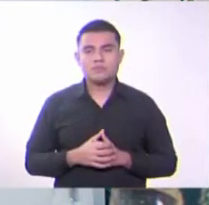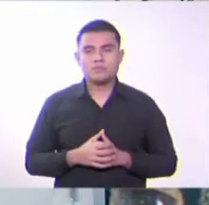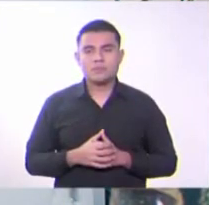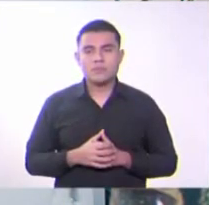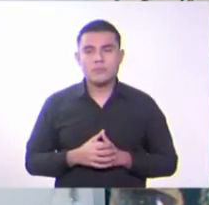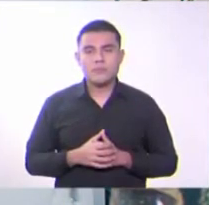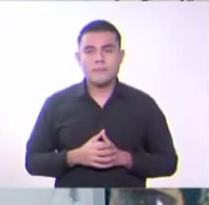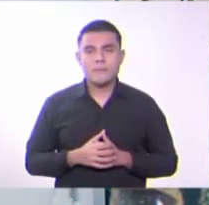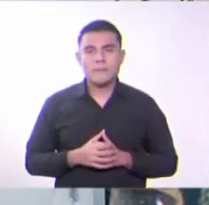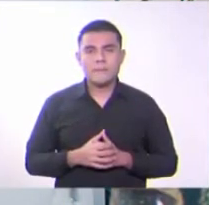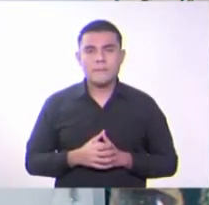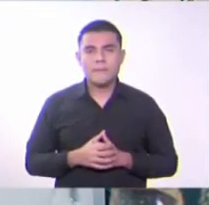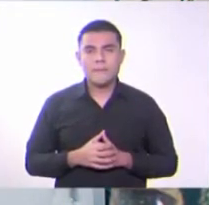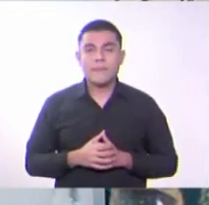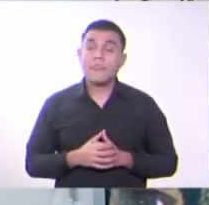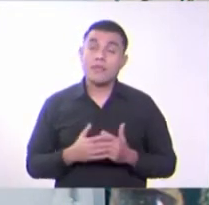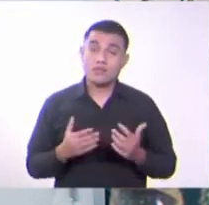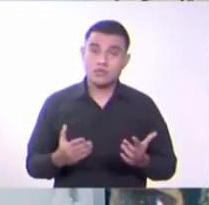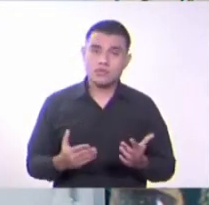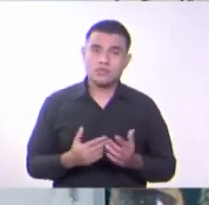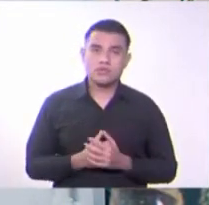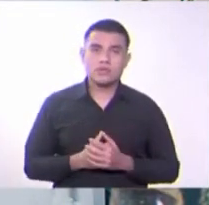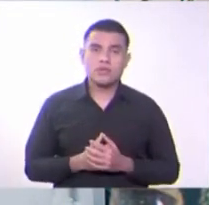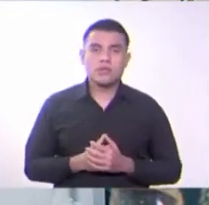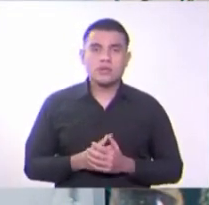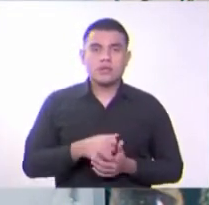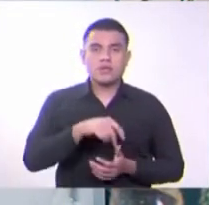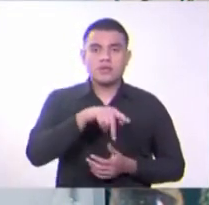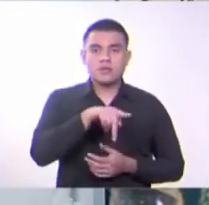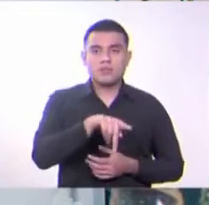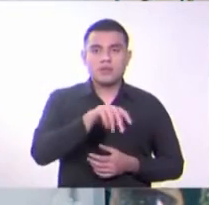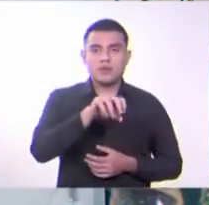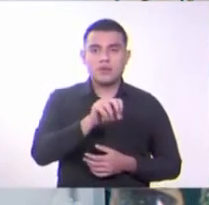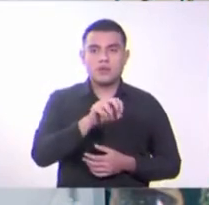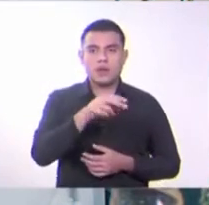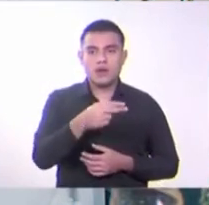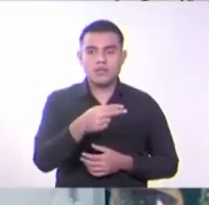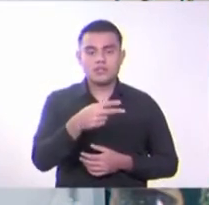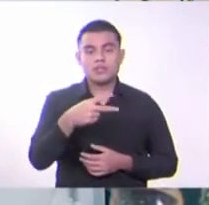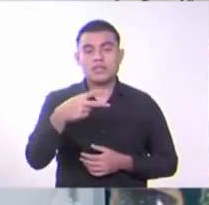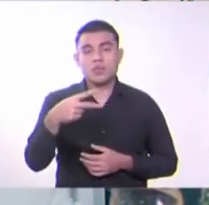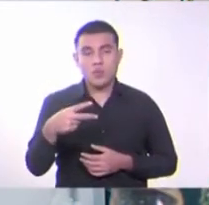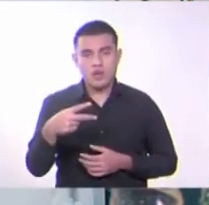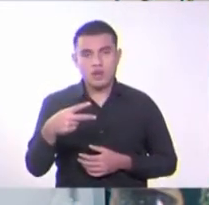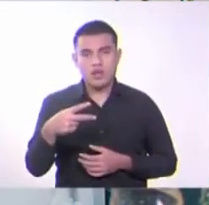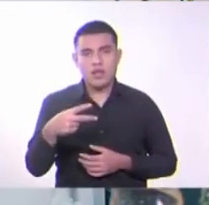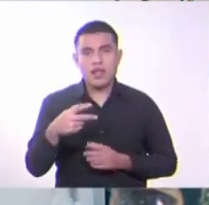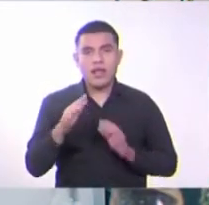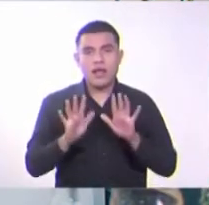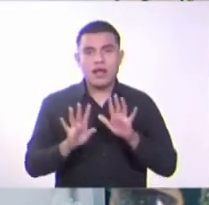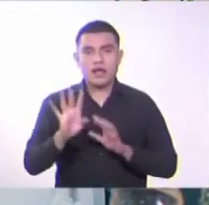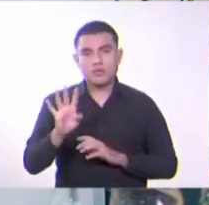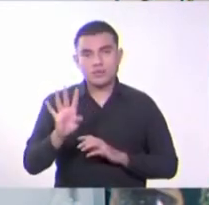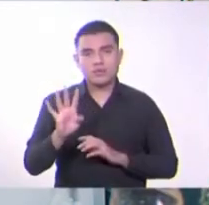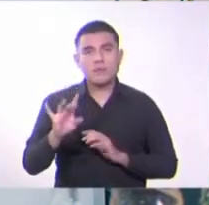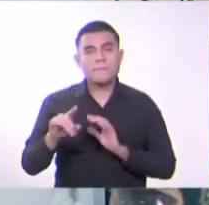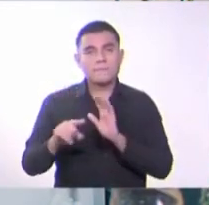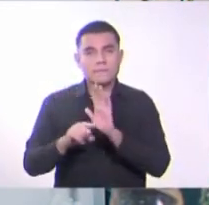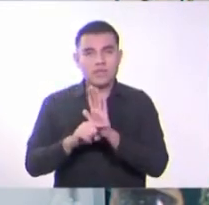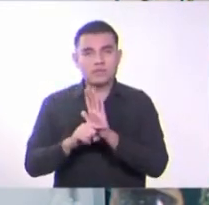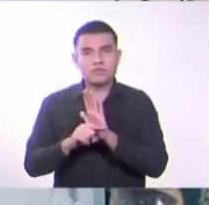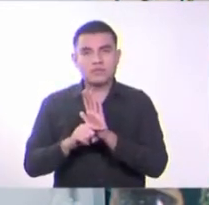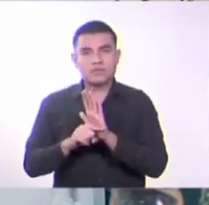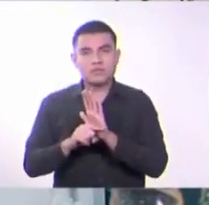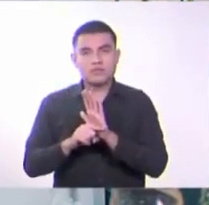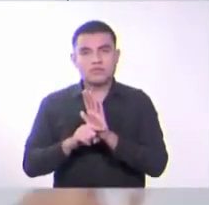Por lo tanto, el pOH va a ser igual a 14 menos